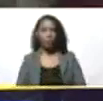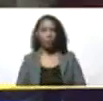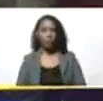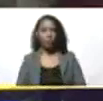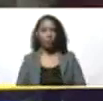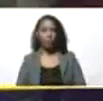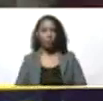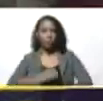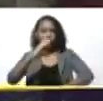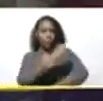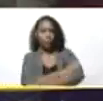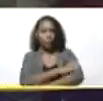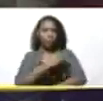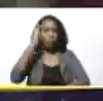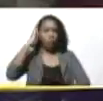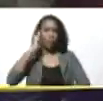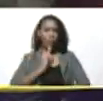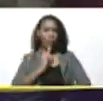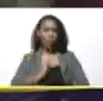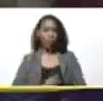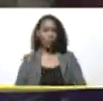el capitán bolivariano